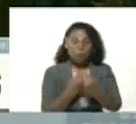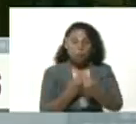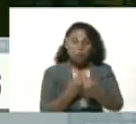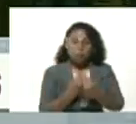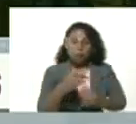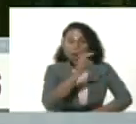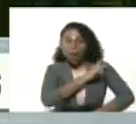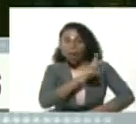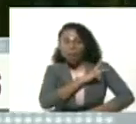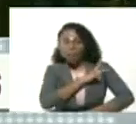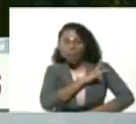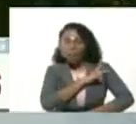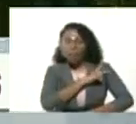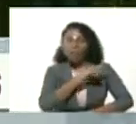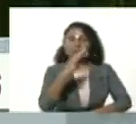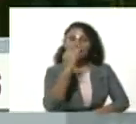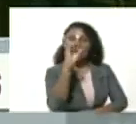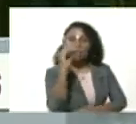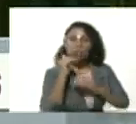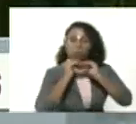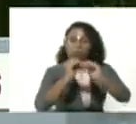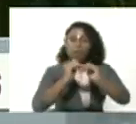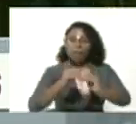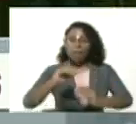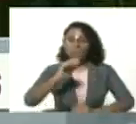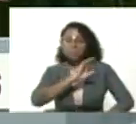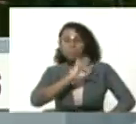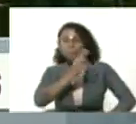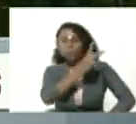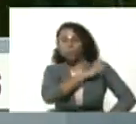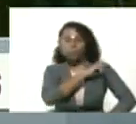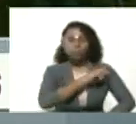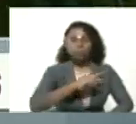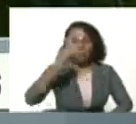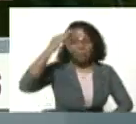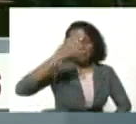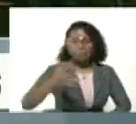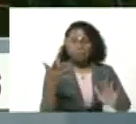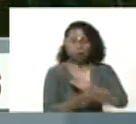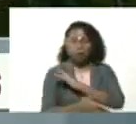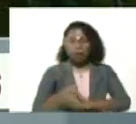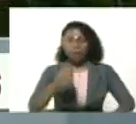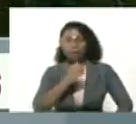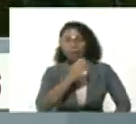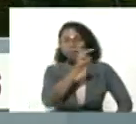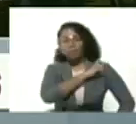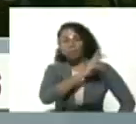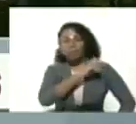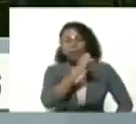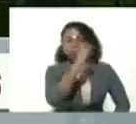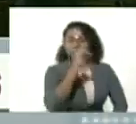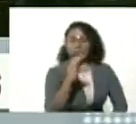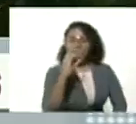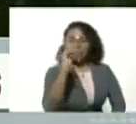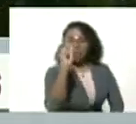Redi, Los Llanos, mayor general Infante Triago, y al jefe de la SODI, general Loquiví